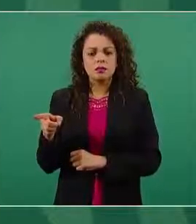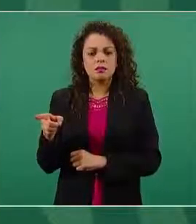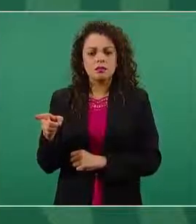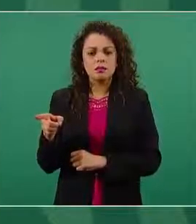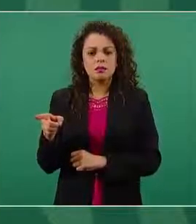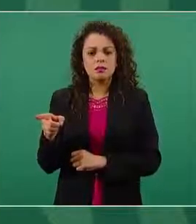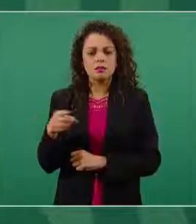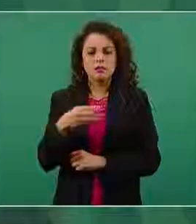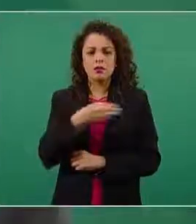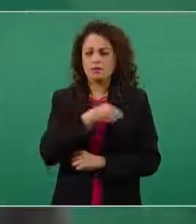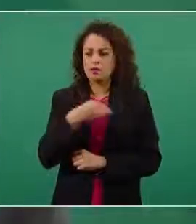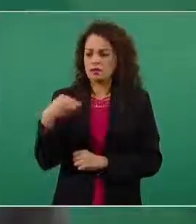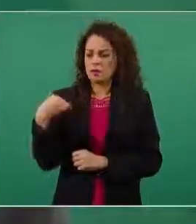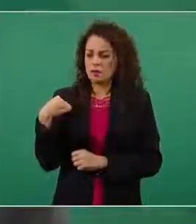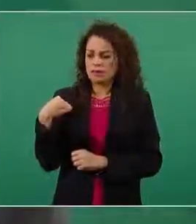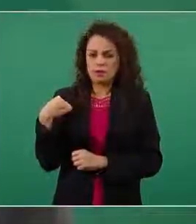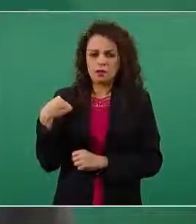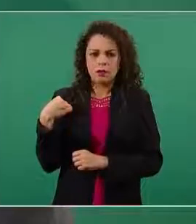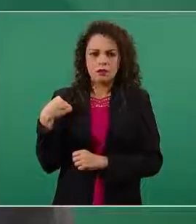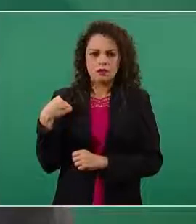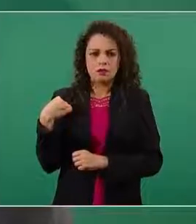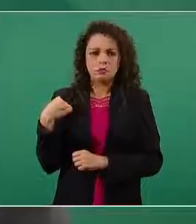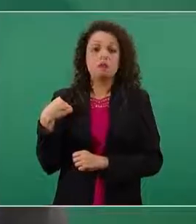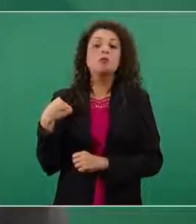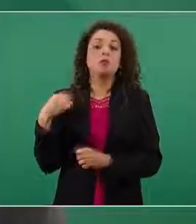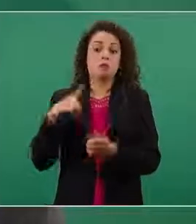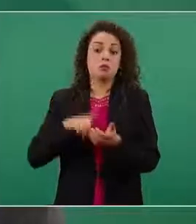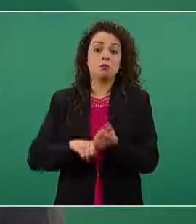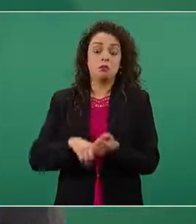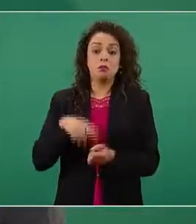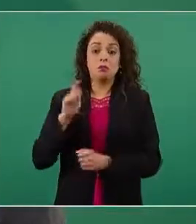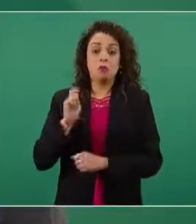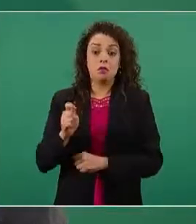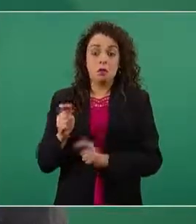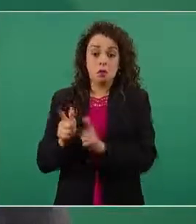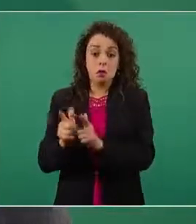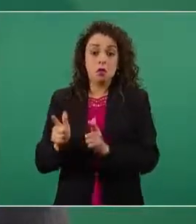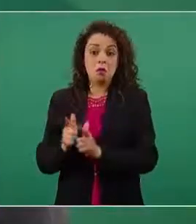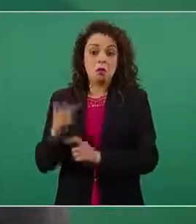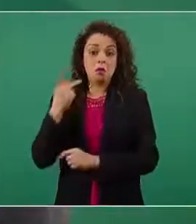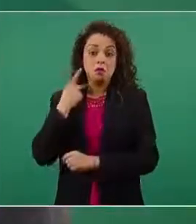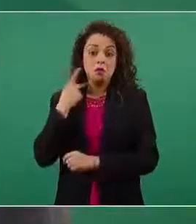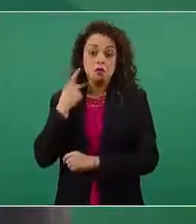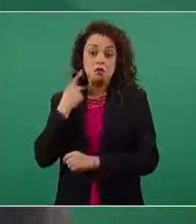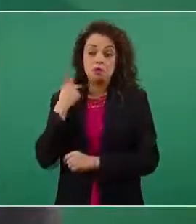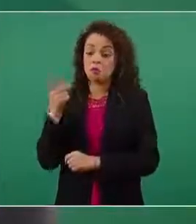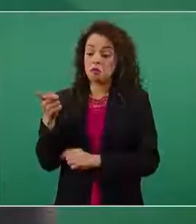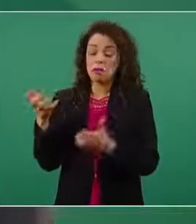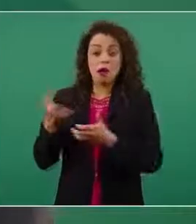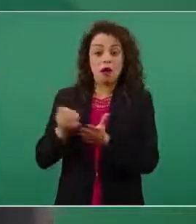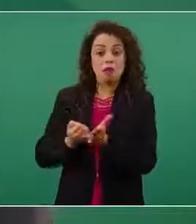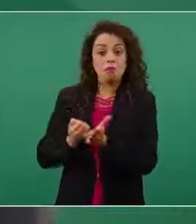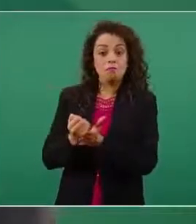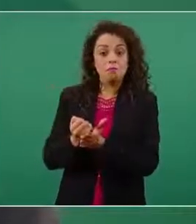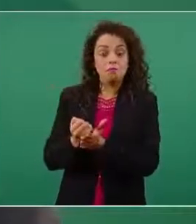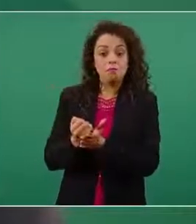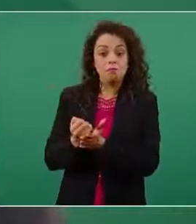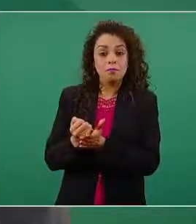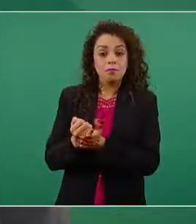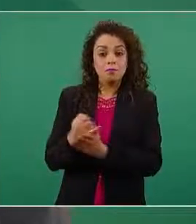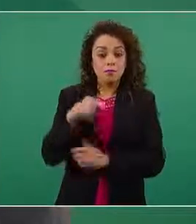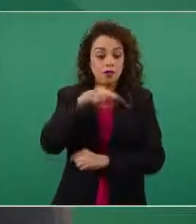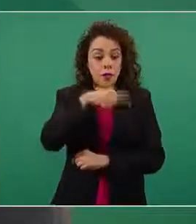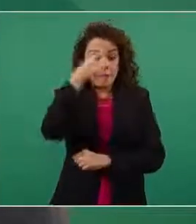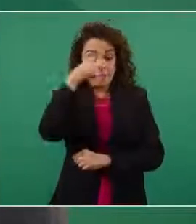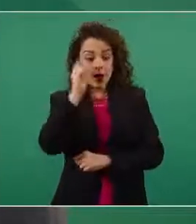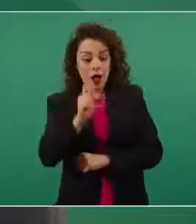por componendas de partidos que están al servicio de grupos de